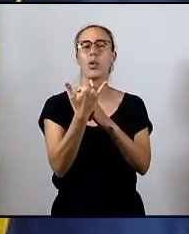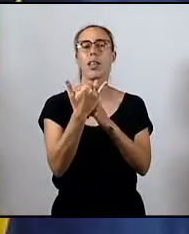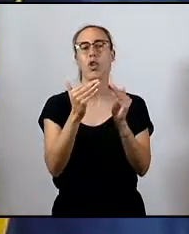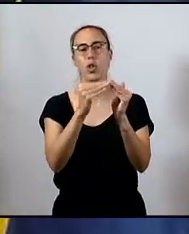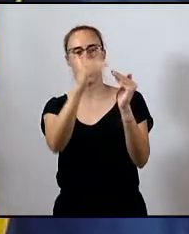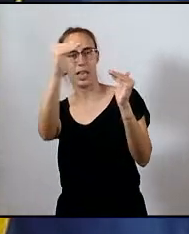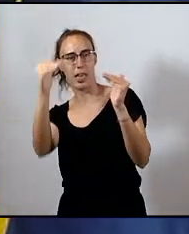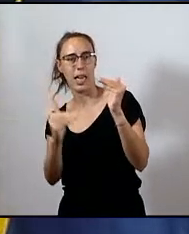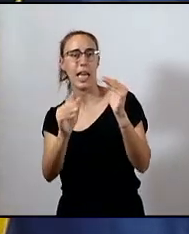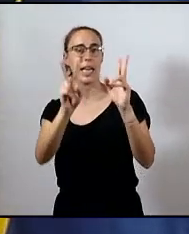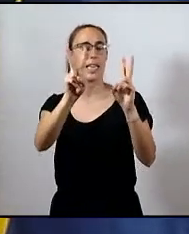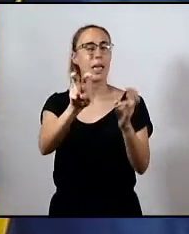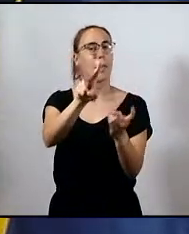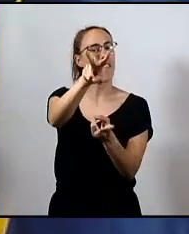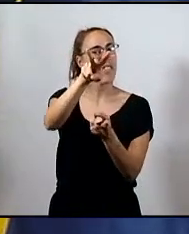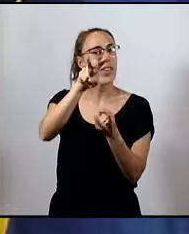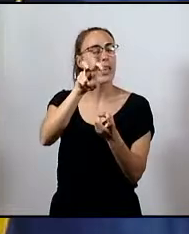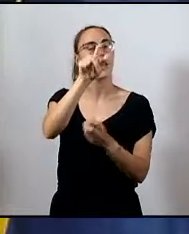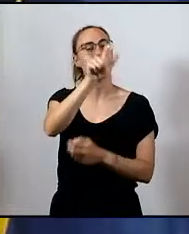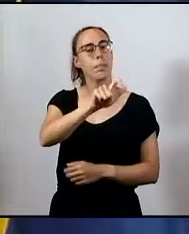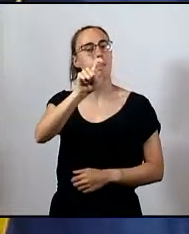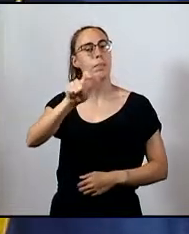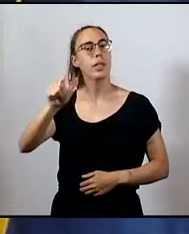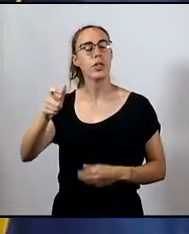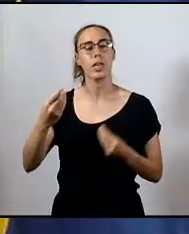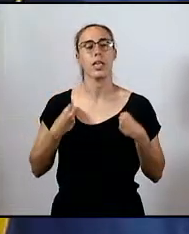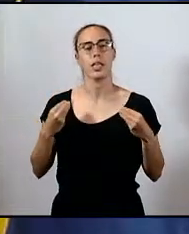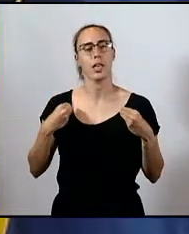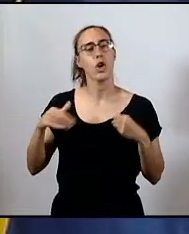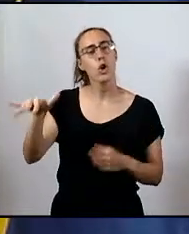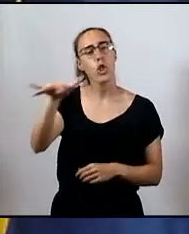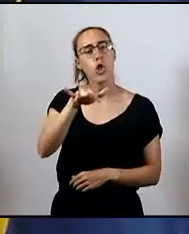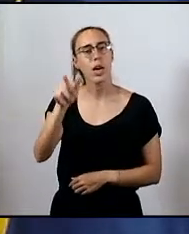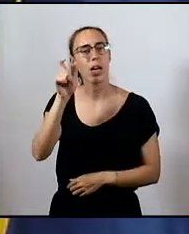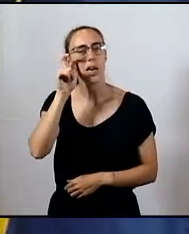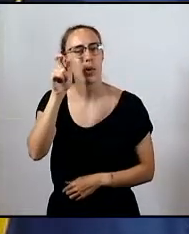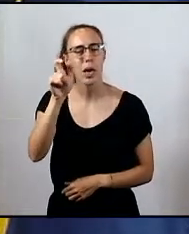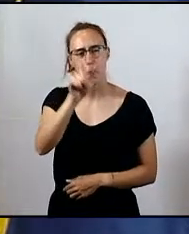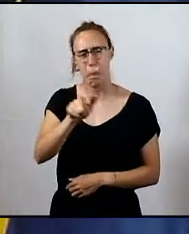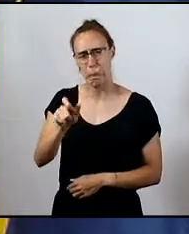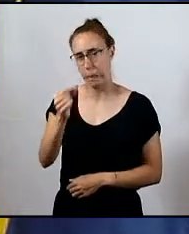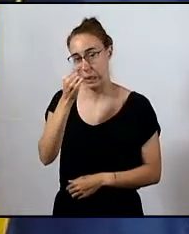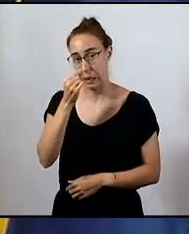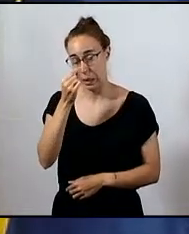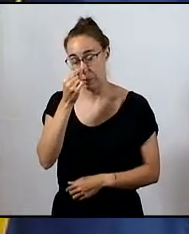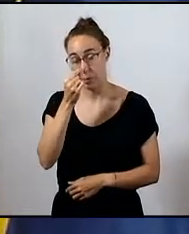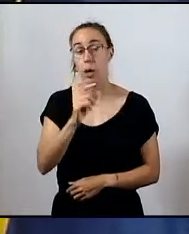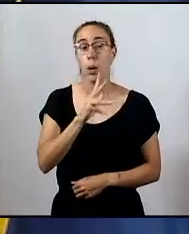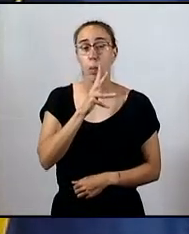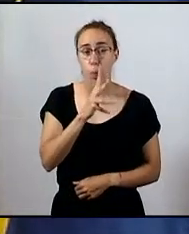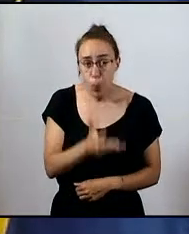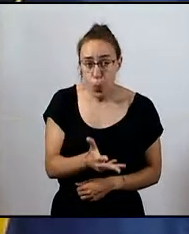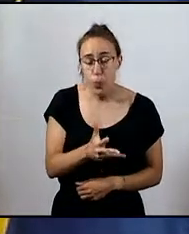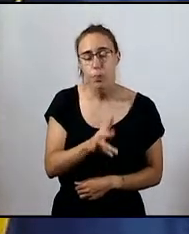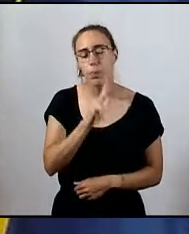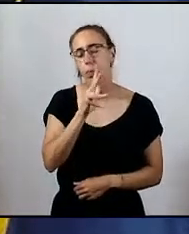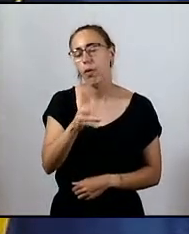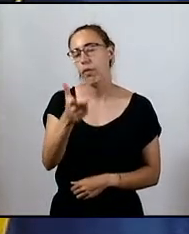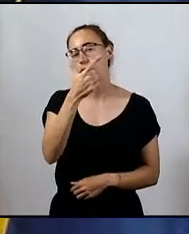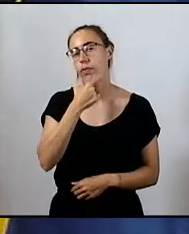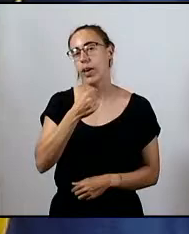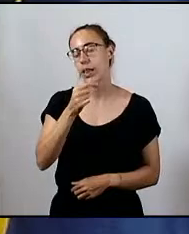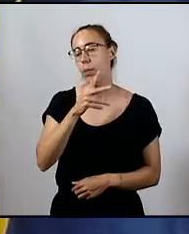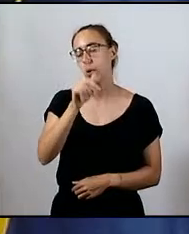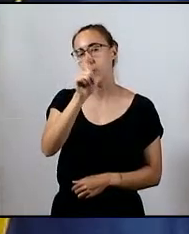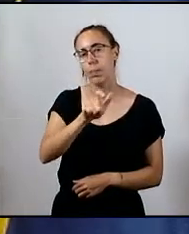materia fiscal a las personas residentes en zonas rurales escasamente pobladas. ¿Por qué? Pues sencillamente porque quedaron fuera